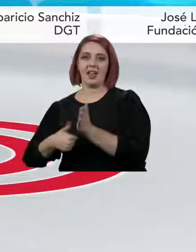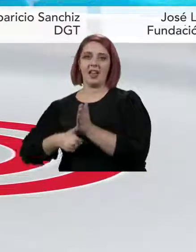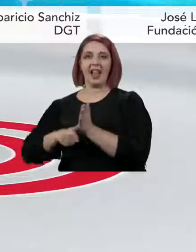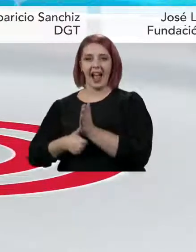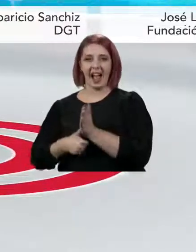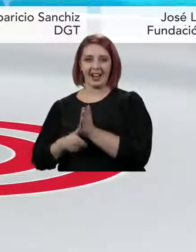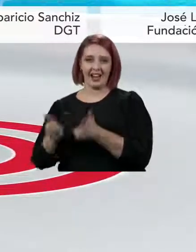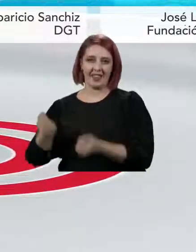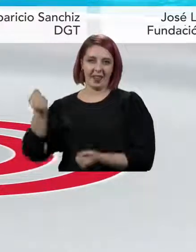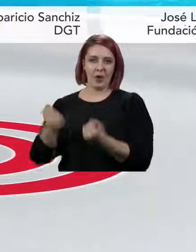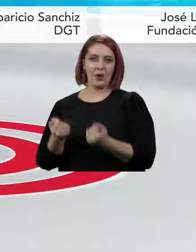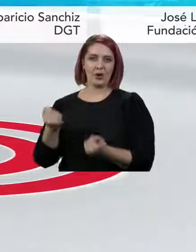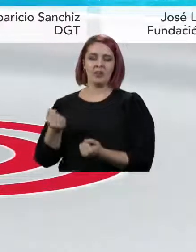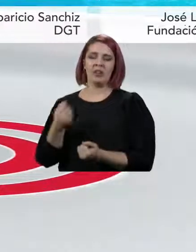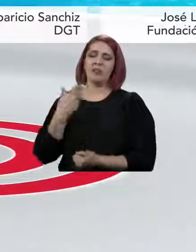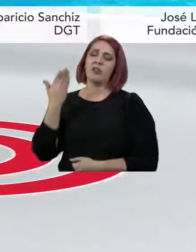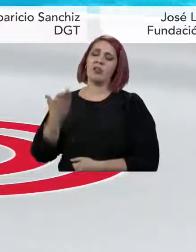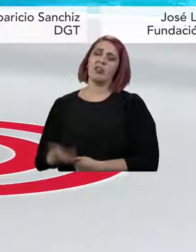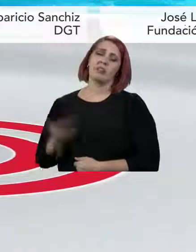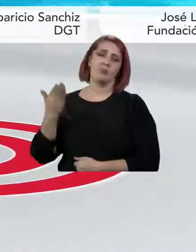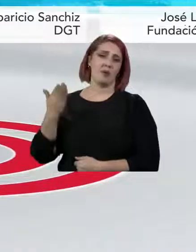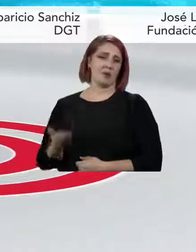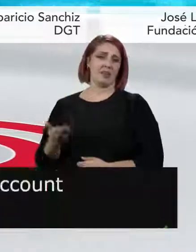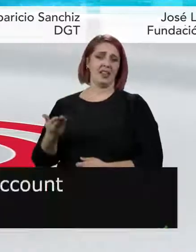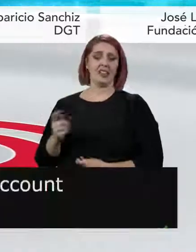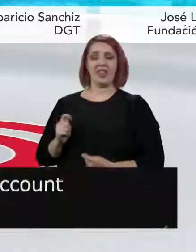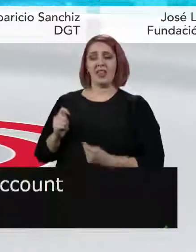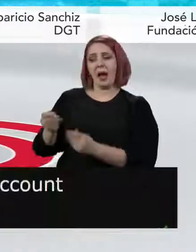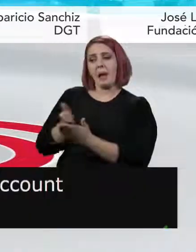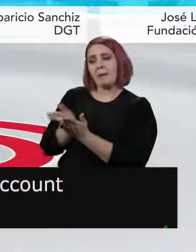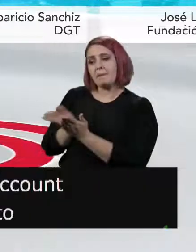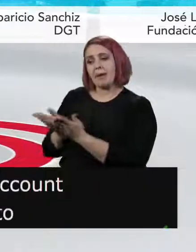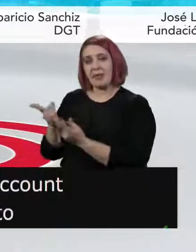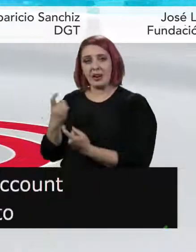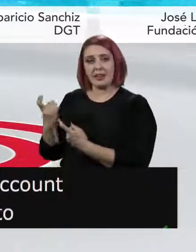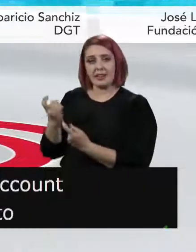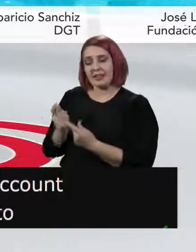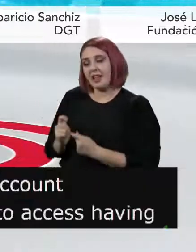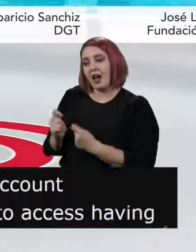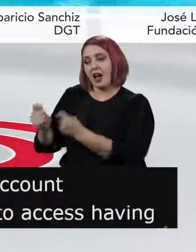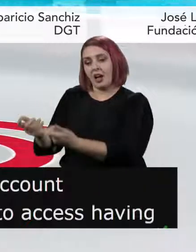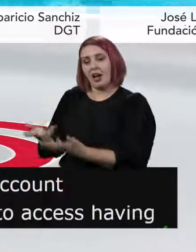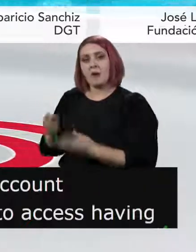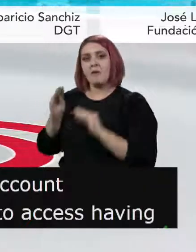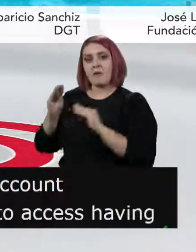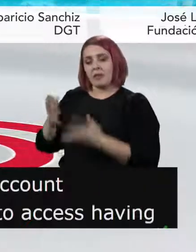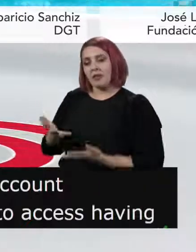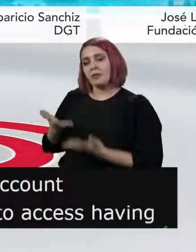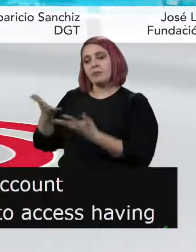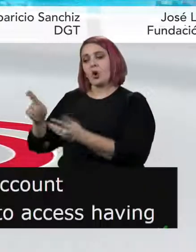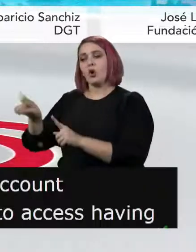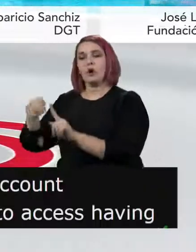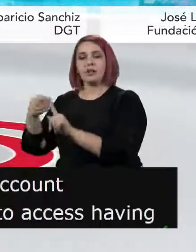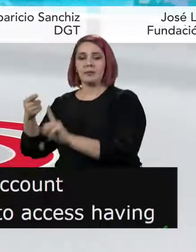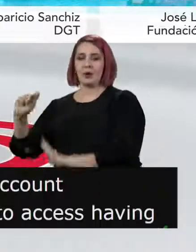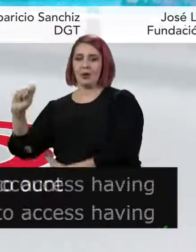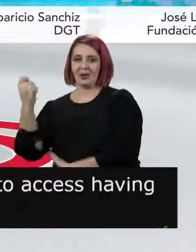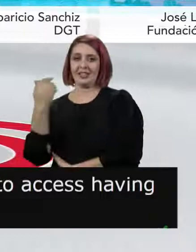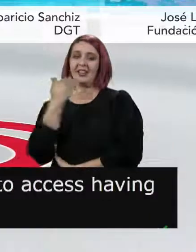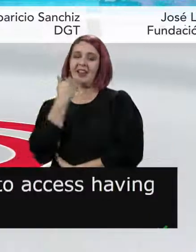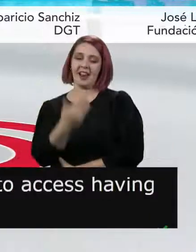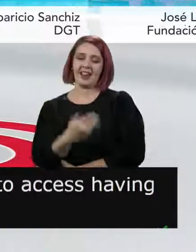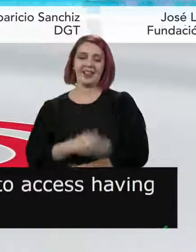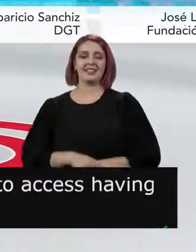with disabilities who want to access having a driver's license, and we must provide